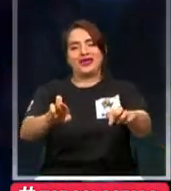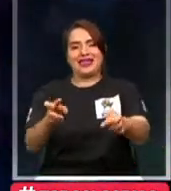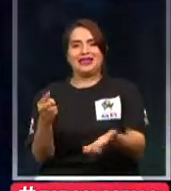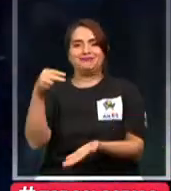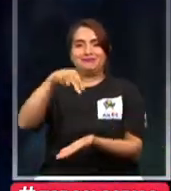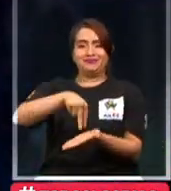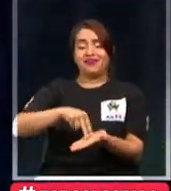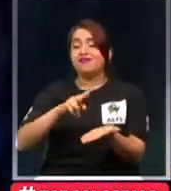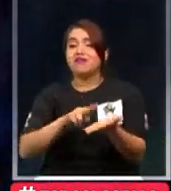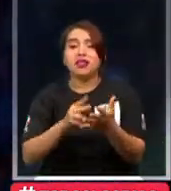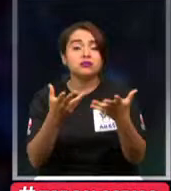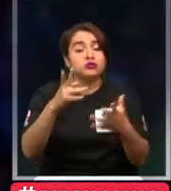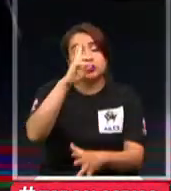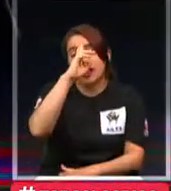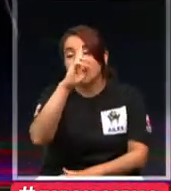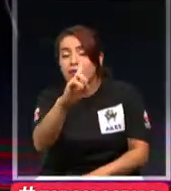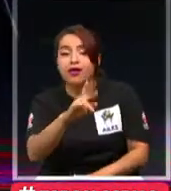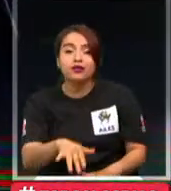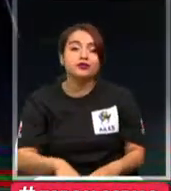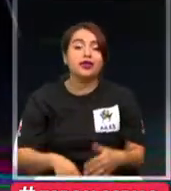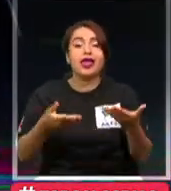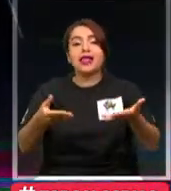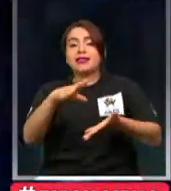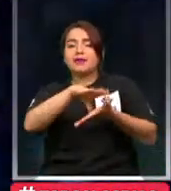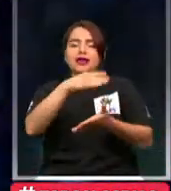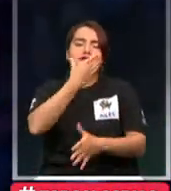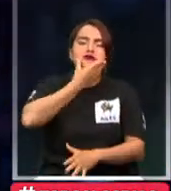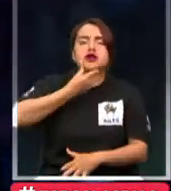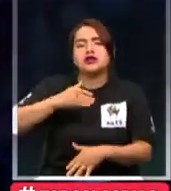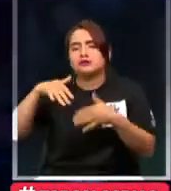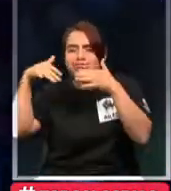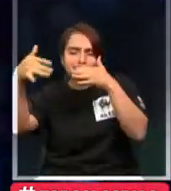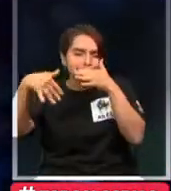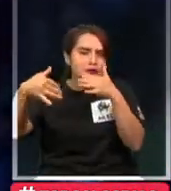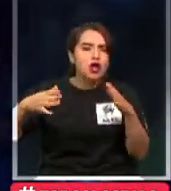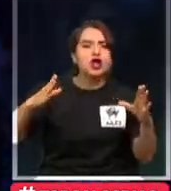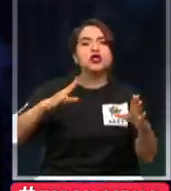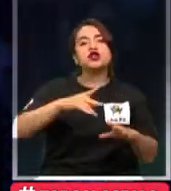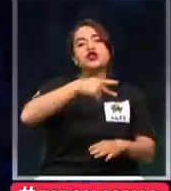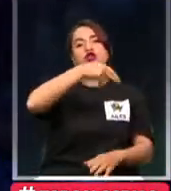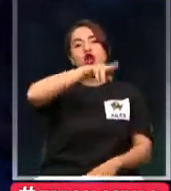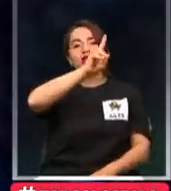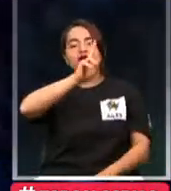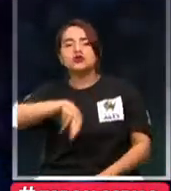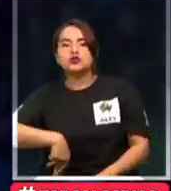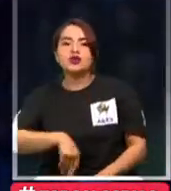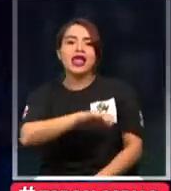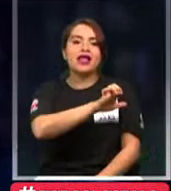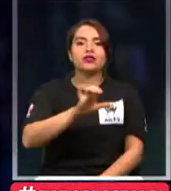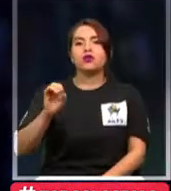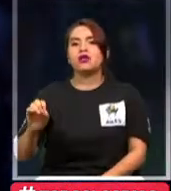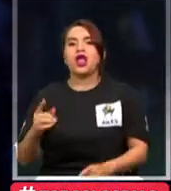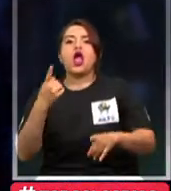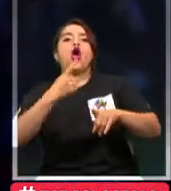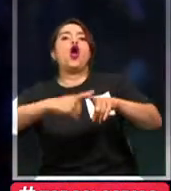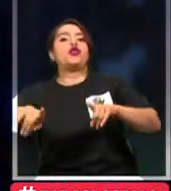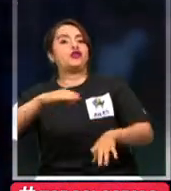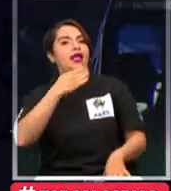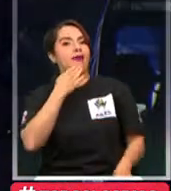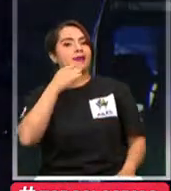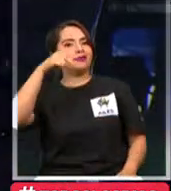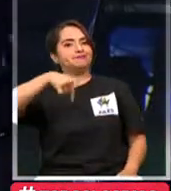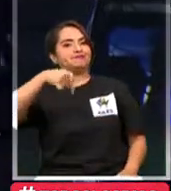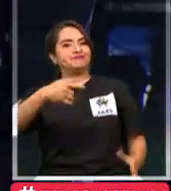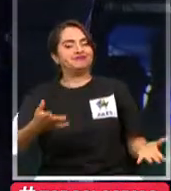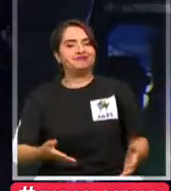en verdad, con mucho respeto. Este es un país bonito, de norte a sur, de este a oeste, y este otro